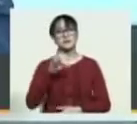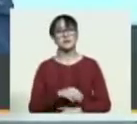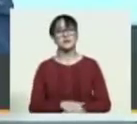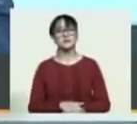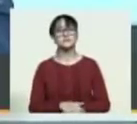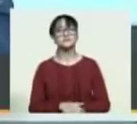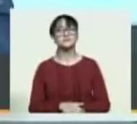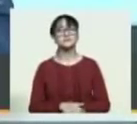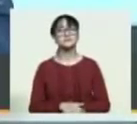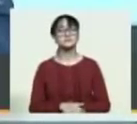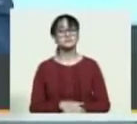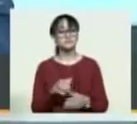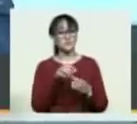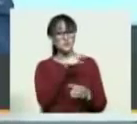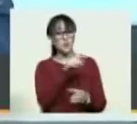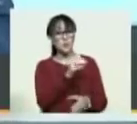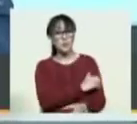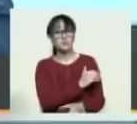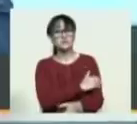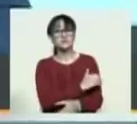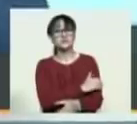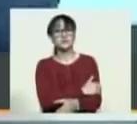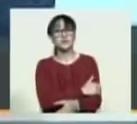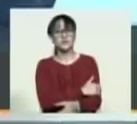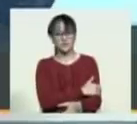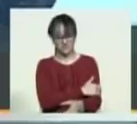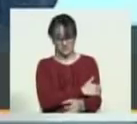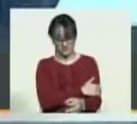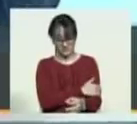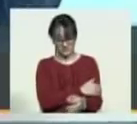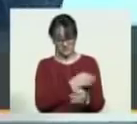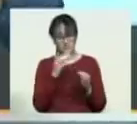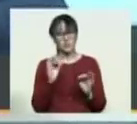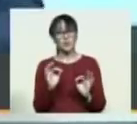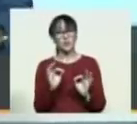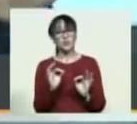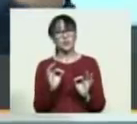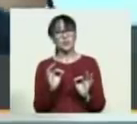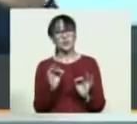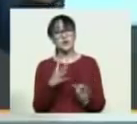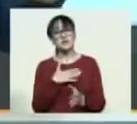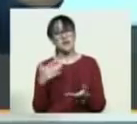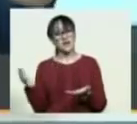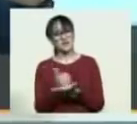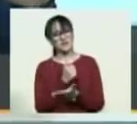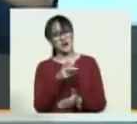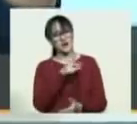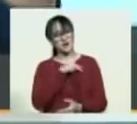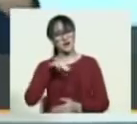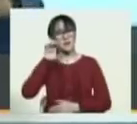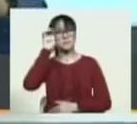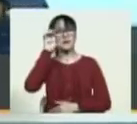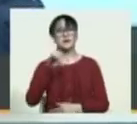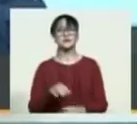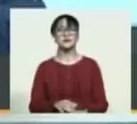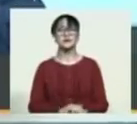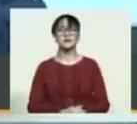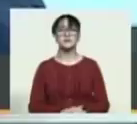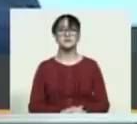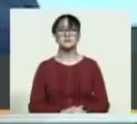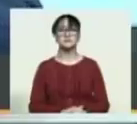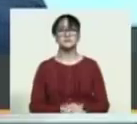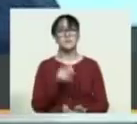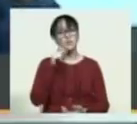es que la oligarquía, Fede Cámara y el Fondo Monetario, con sus candidatos presidenciales, quieren eliminar el carnet de la patria. para que el